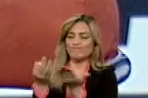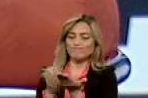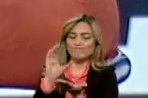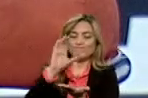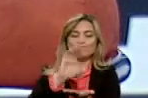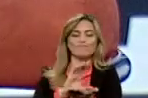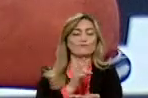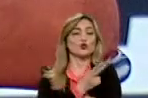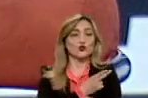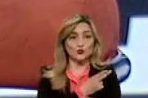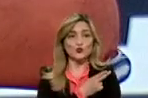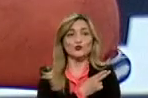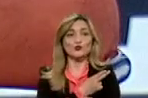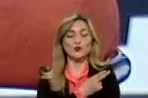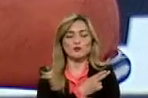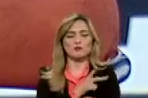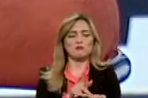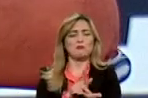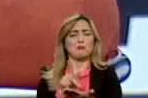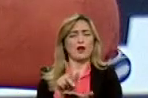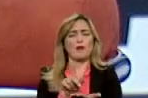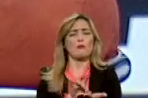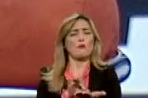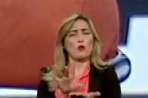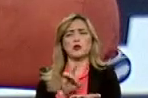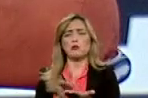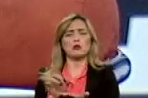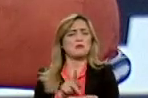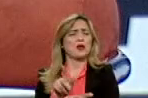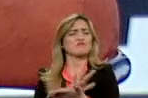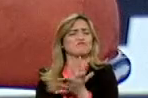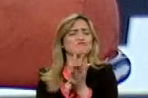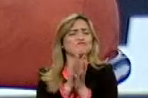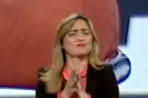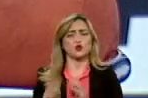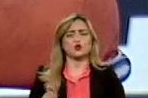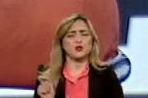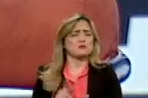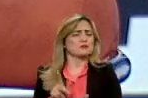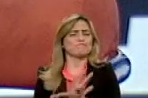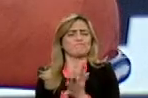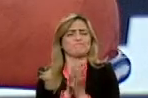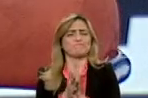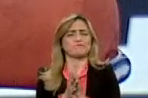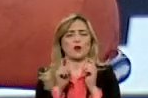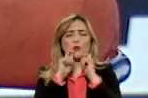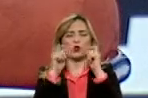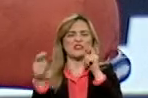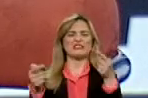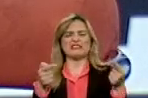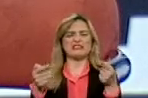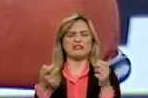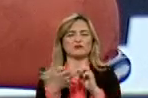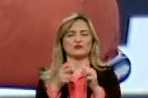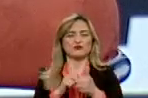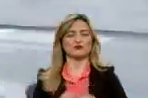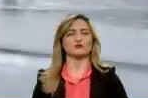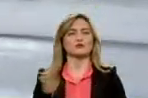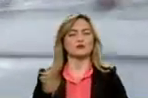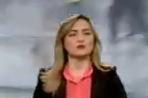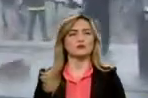las universidades, liquidaciones para los despedidos y los salarios impagos. Las protestas terminaron con algunos incidentes.